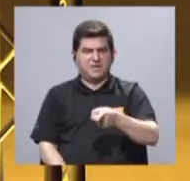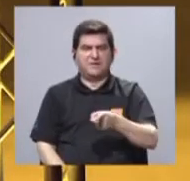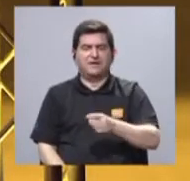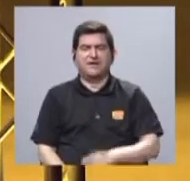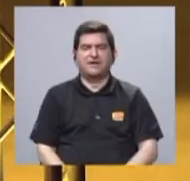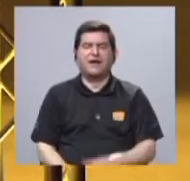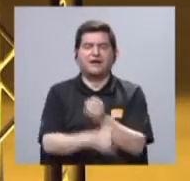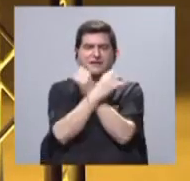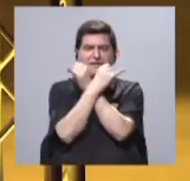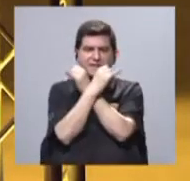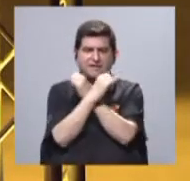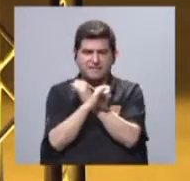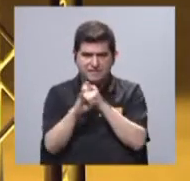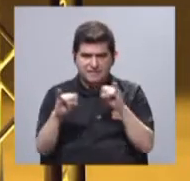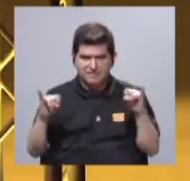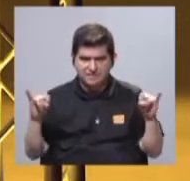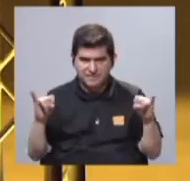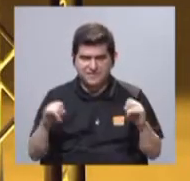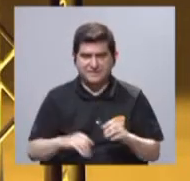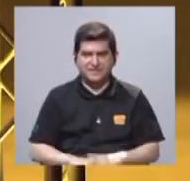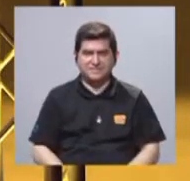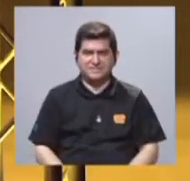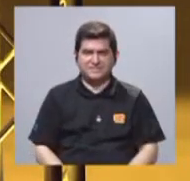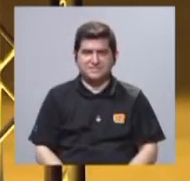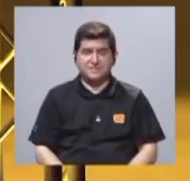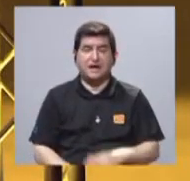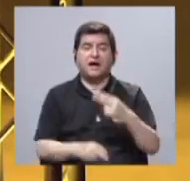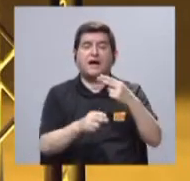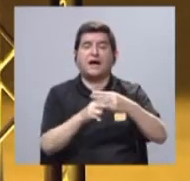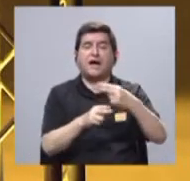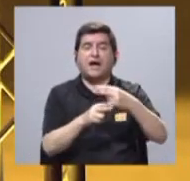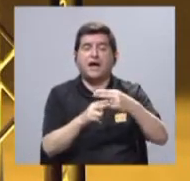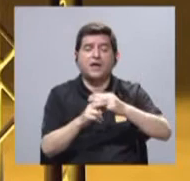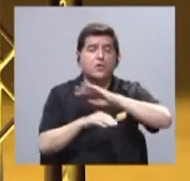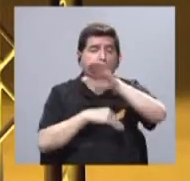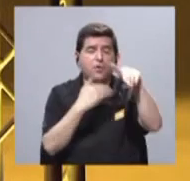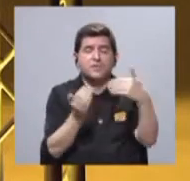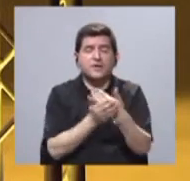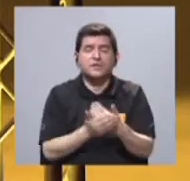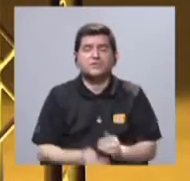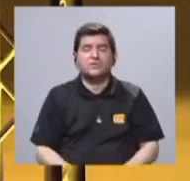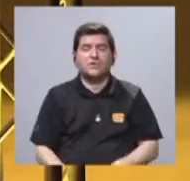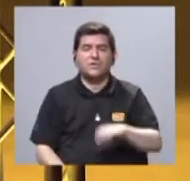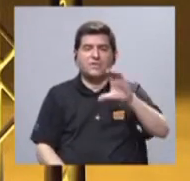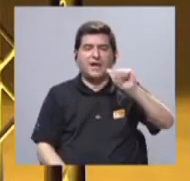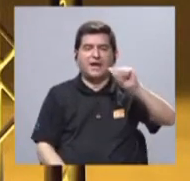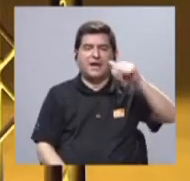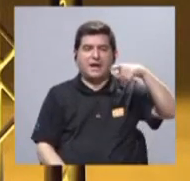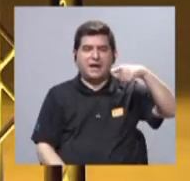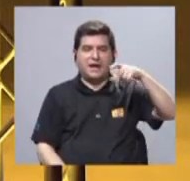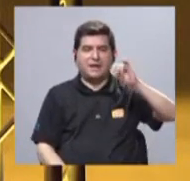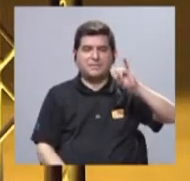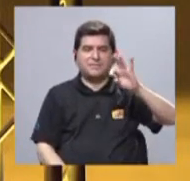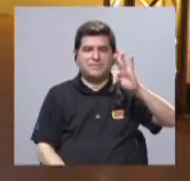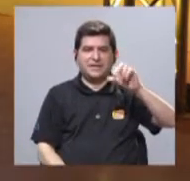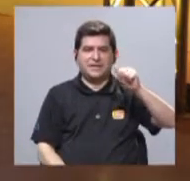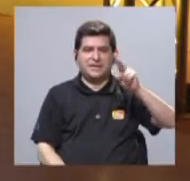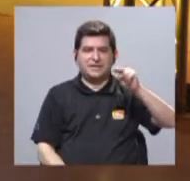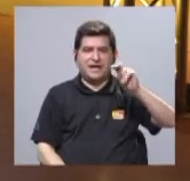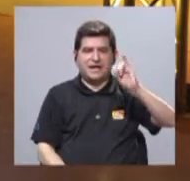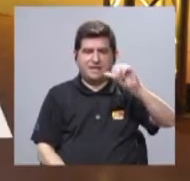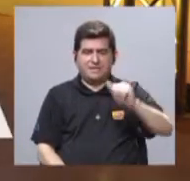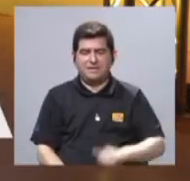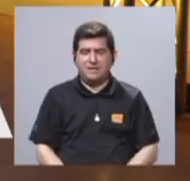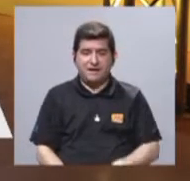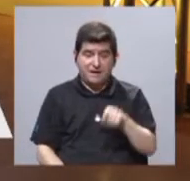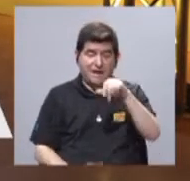proclamación de la independencia a nombre de toda la capitanía. Ese es el acta del 15.